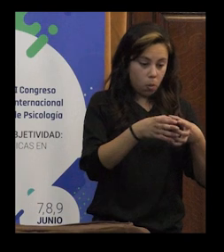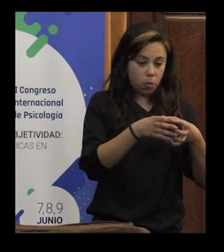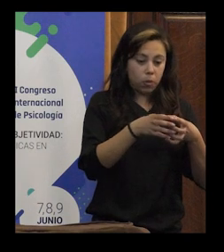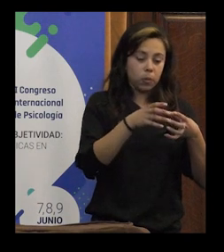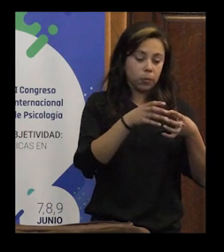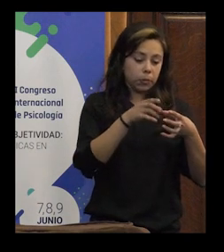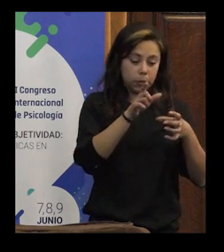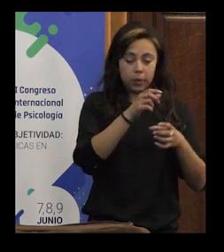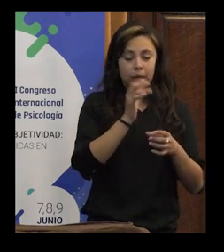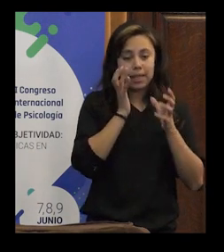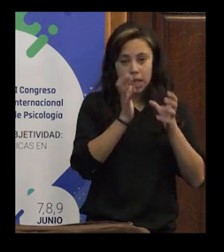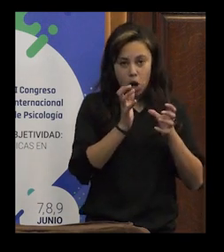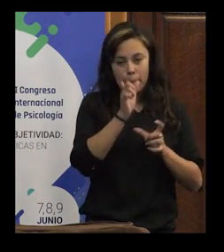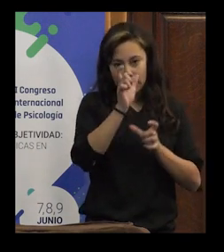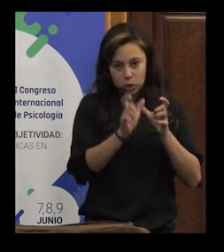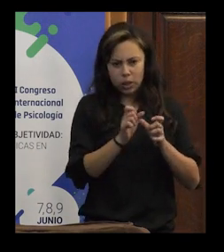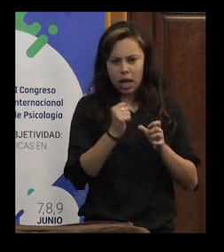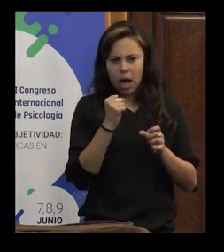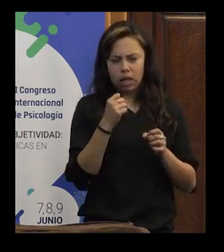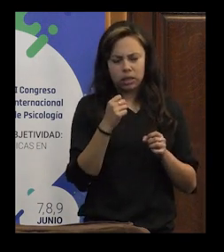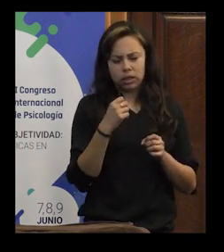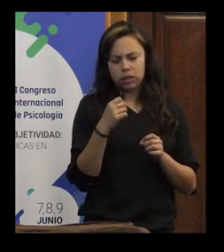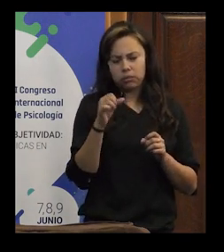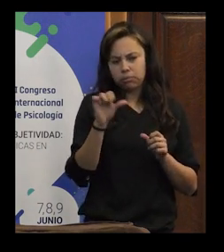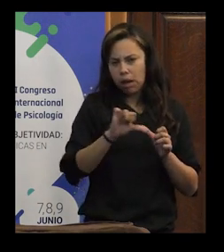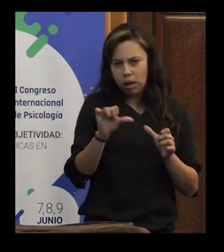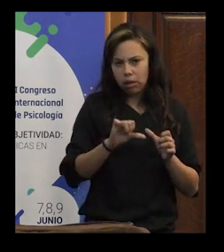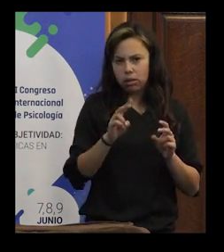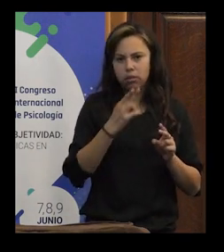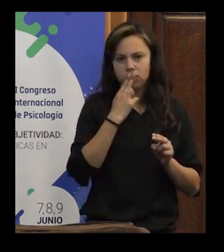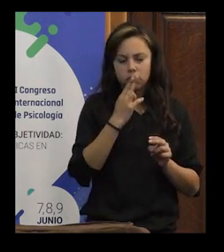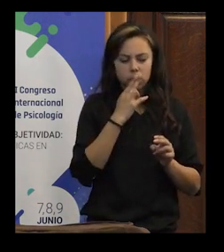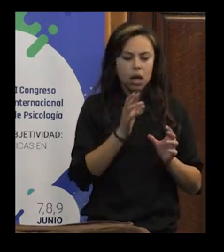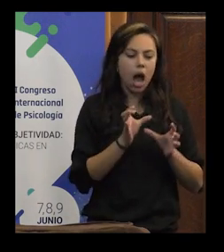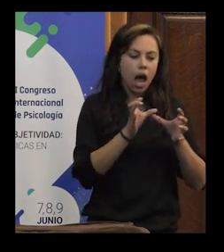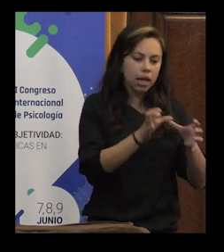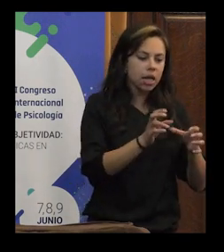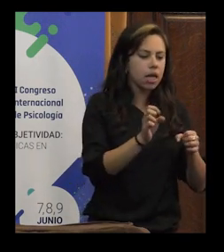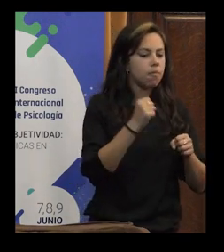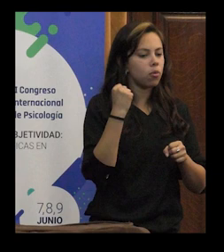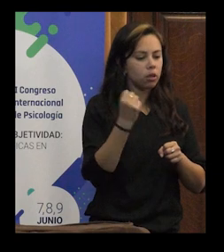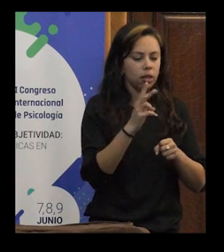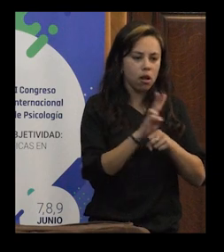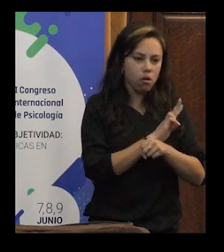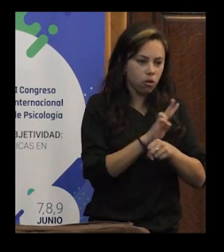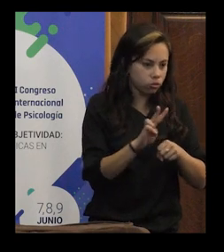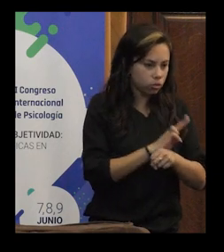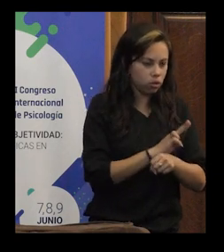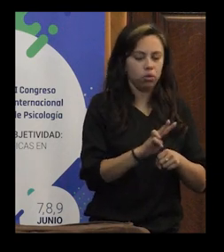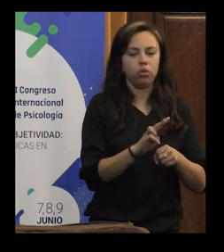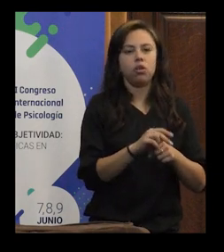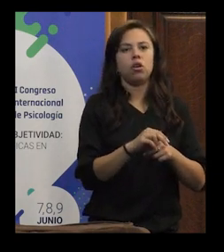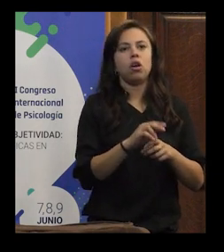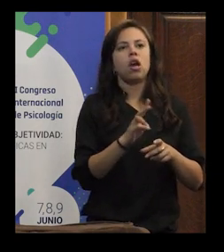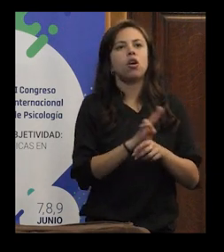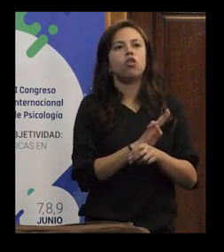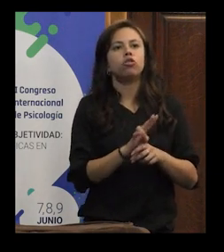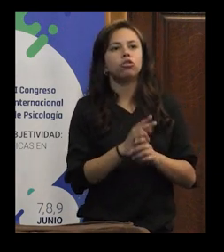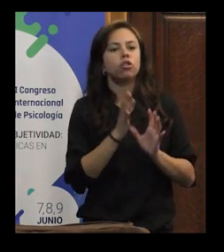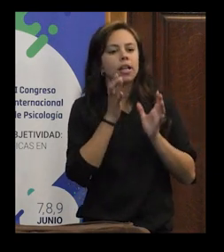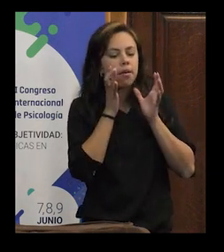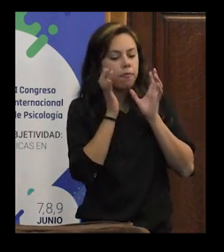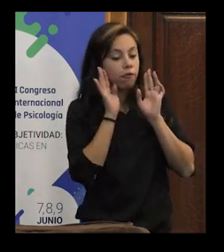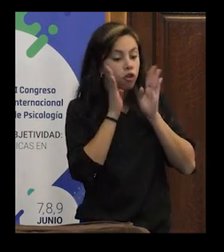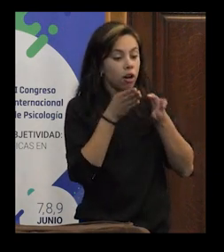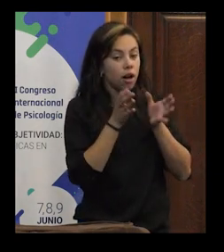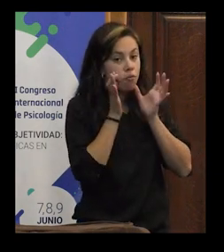vigilancia permanente, así como la experiencia del yo en riesgo. El riesgo,